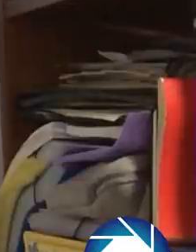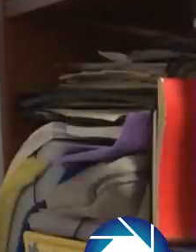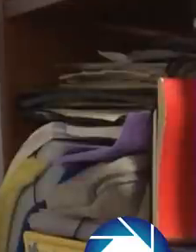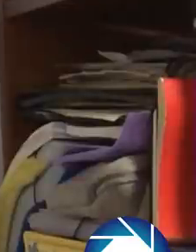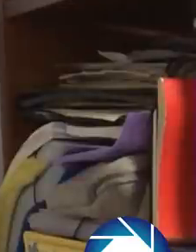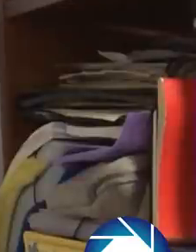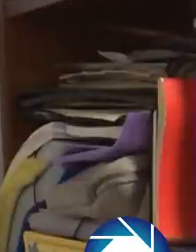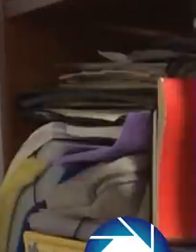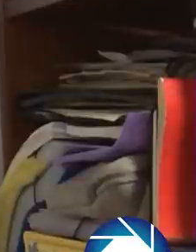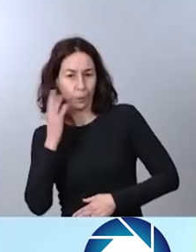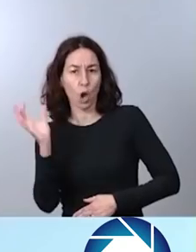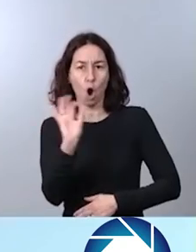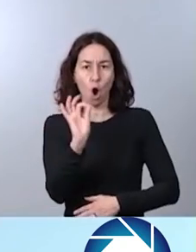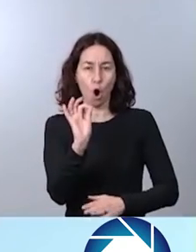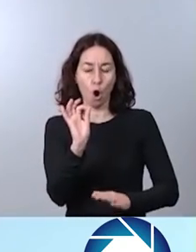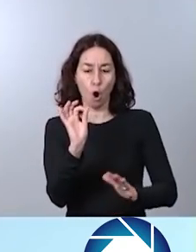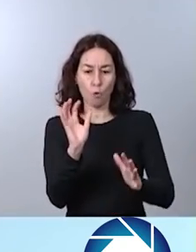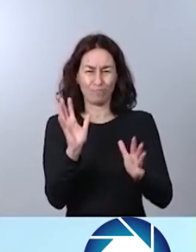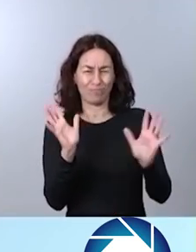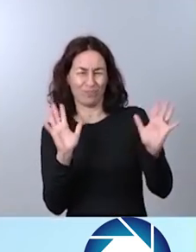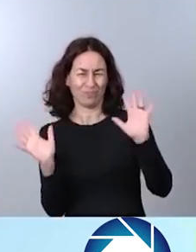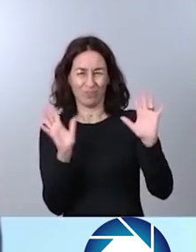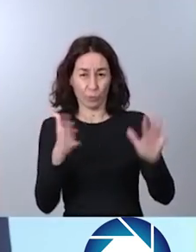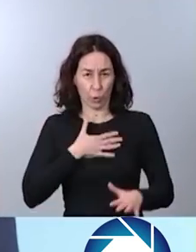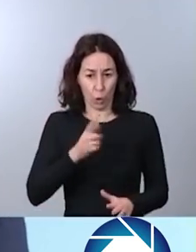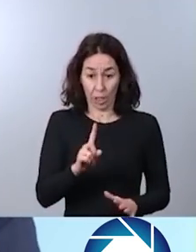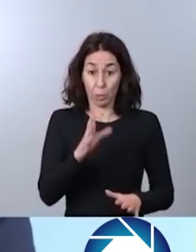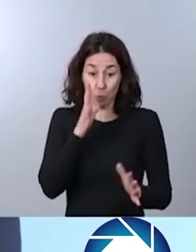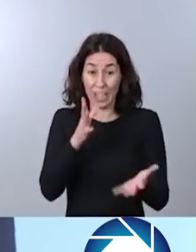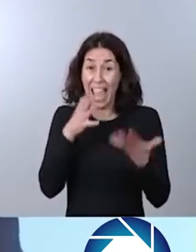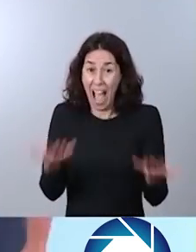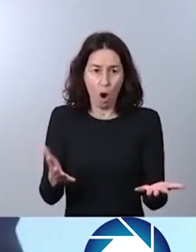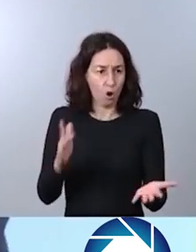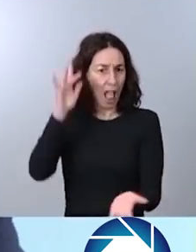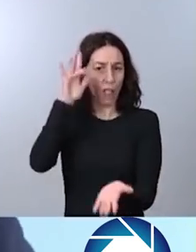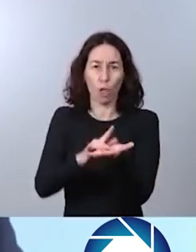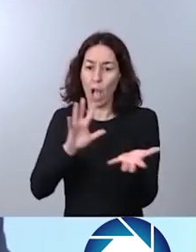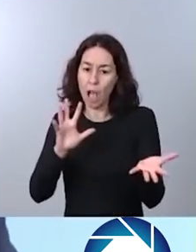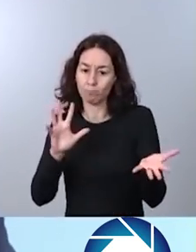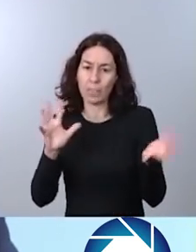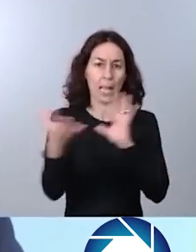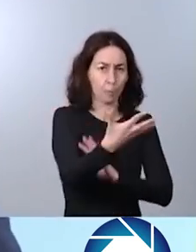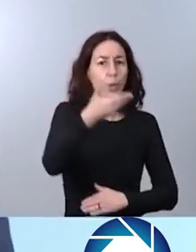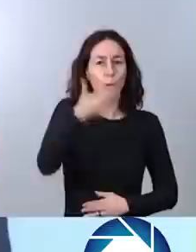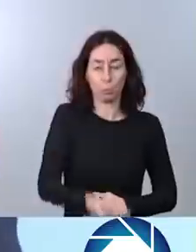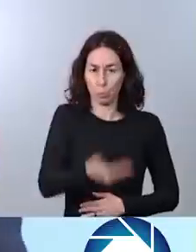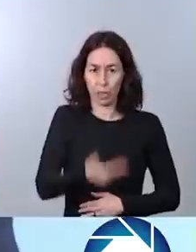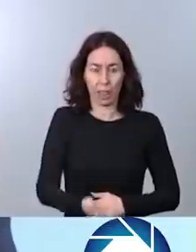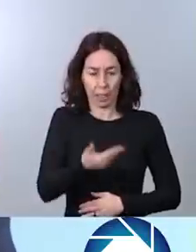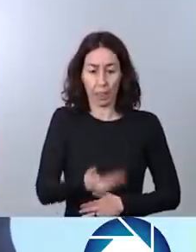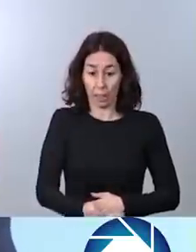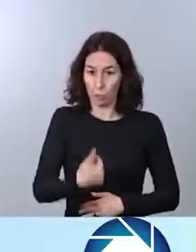No. Estos son los temas fundamentales. Que usted quiere ahora hablarme de la cruz de los caídos, pero ¿qué me está contando?